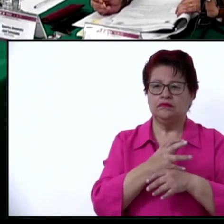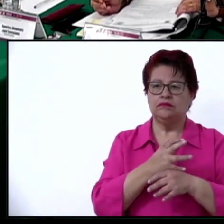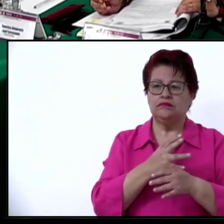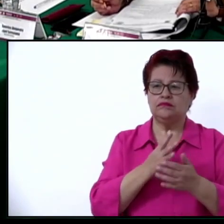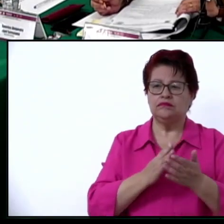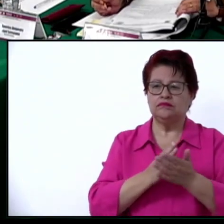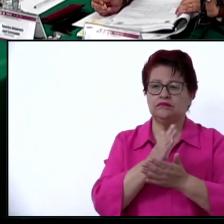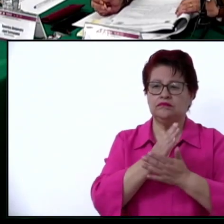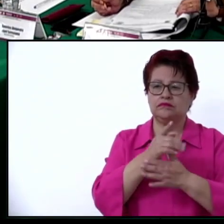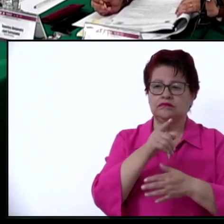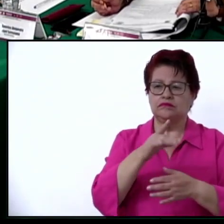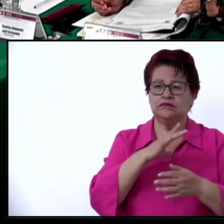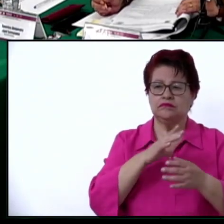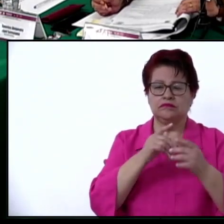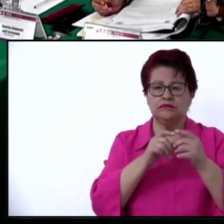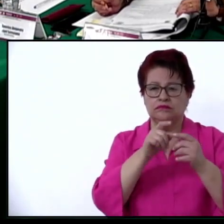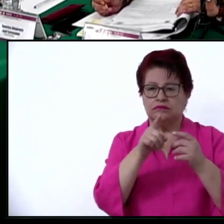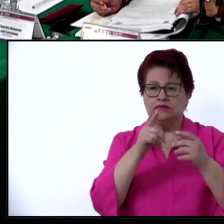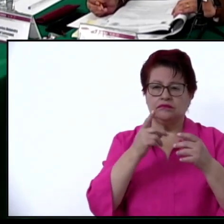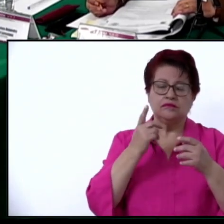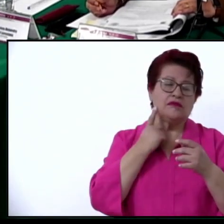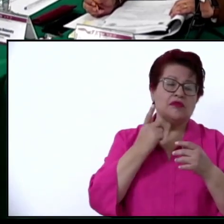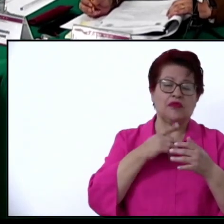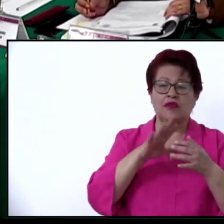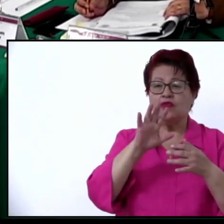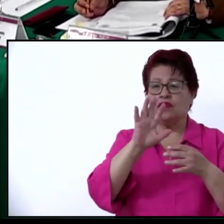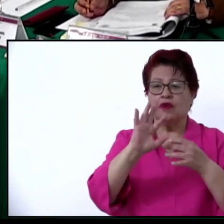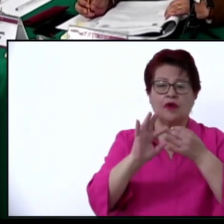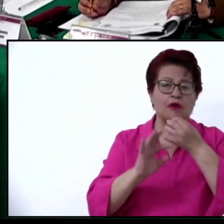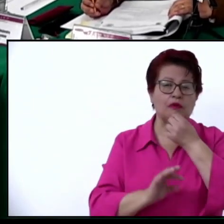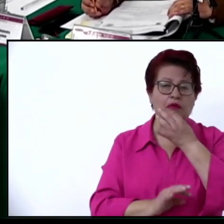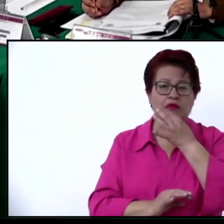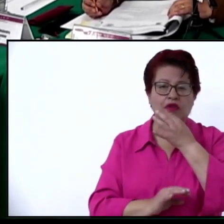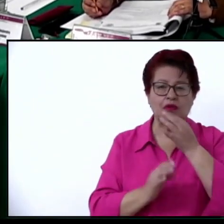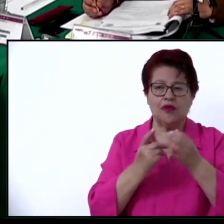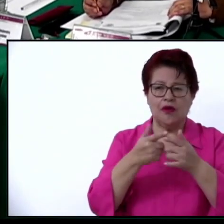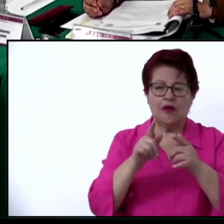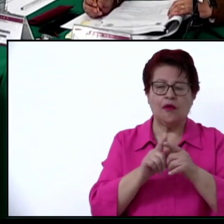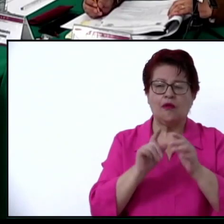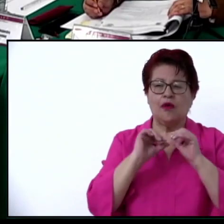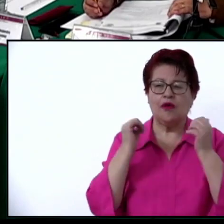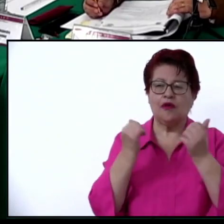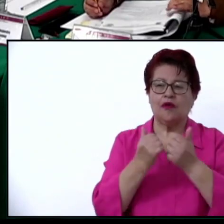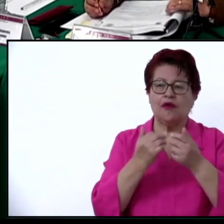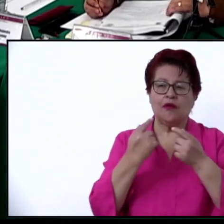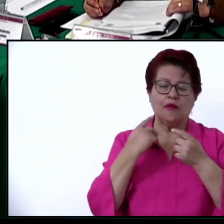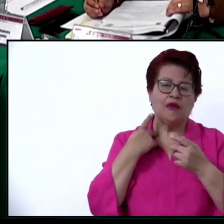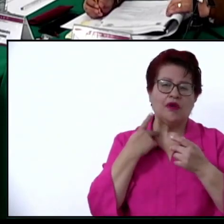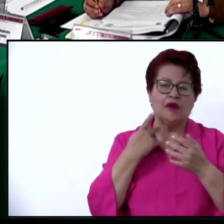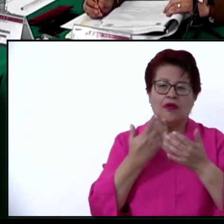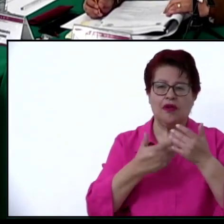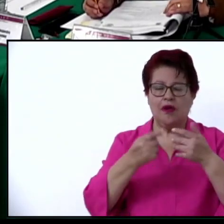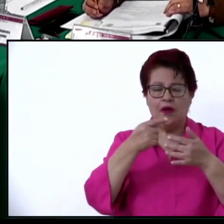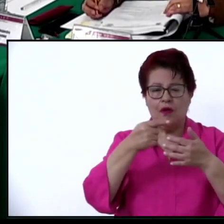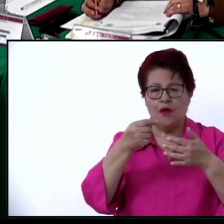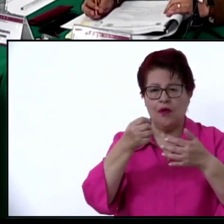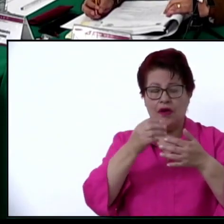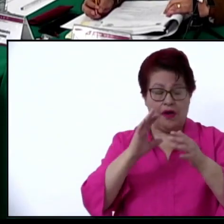intervención de una o un legislador, hasta por 5 minutos de cada grupo o asociación parlamentaria en el siguiente